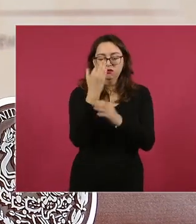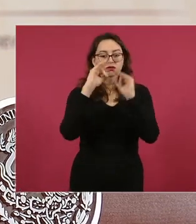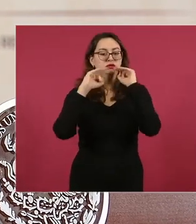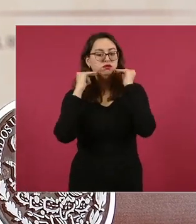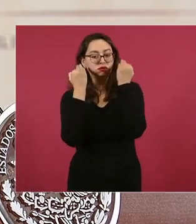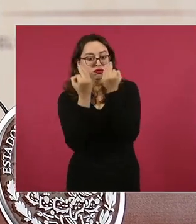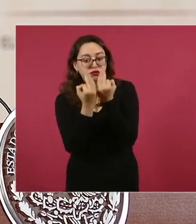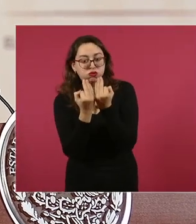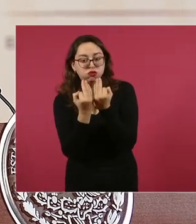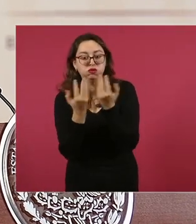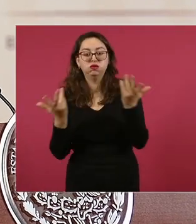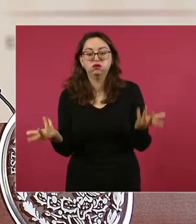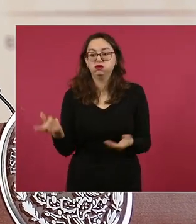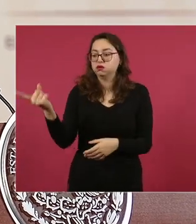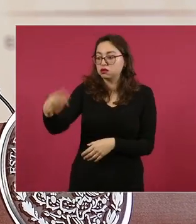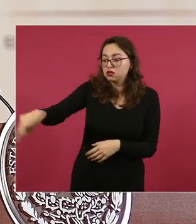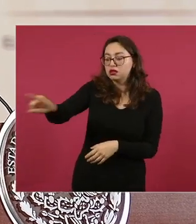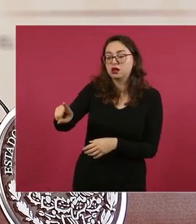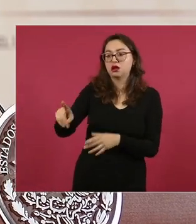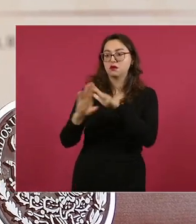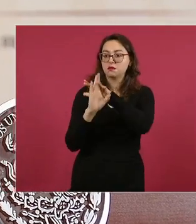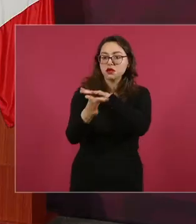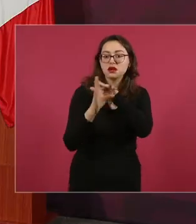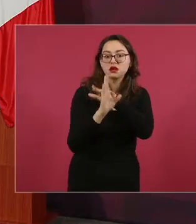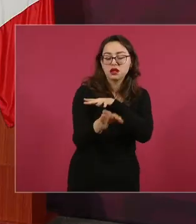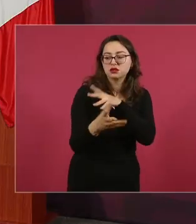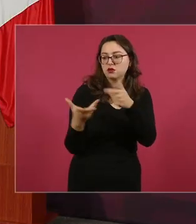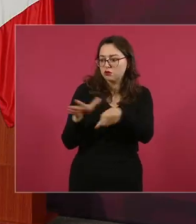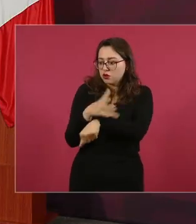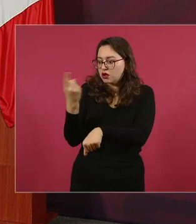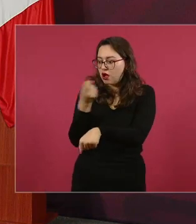para atender las causas de la migración,